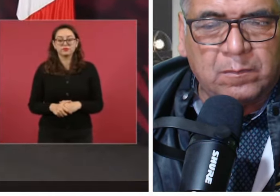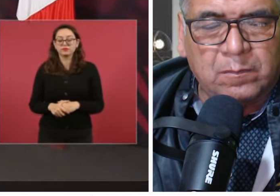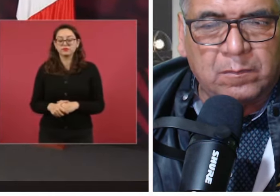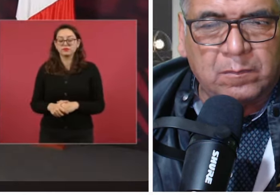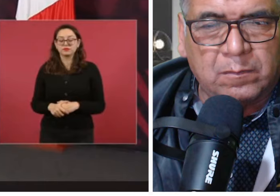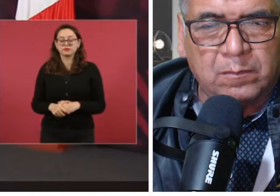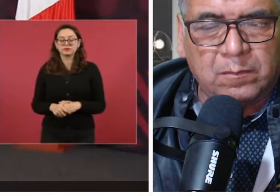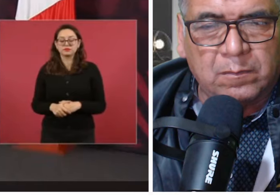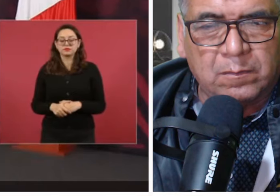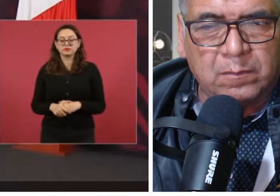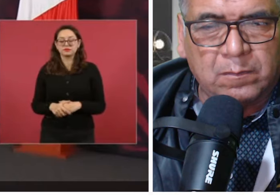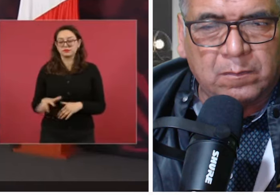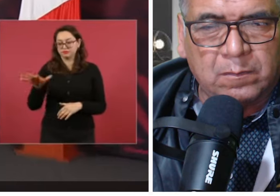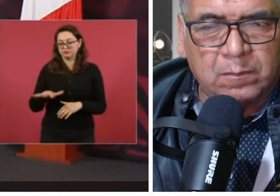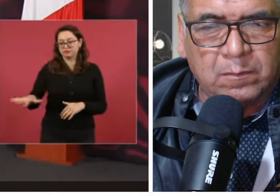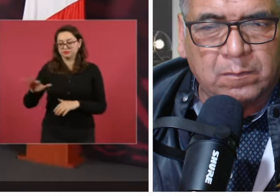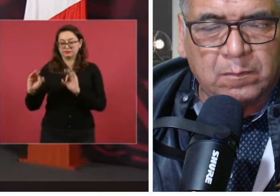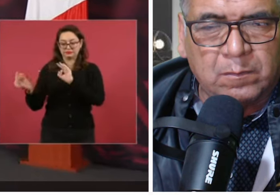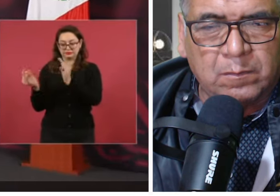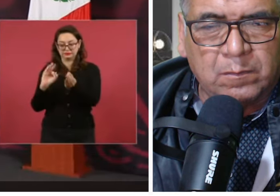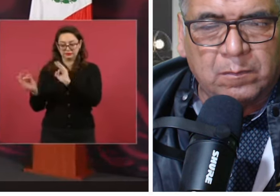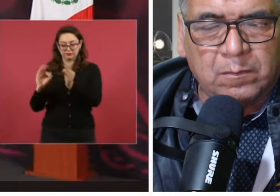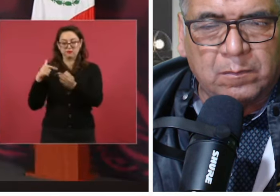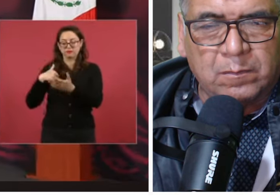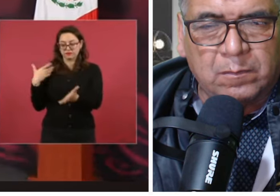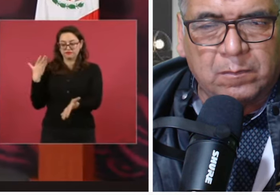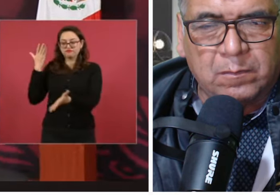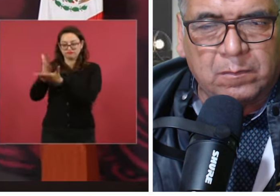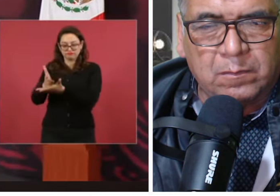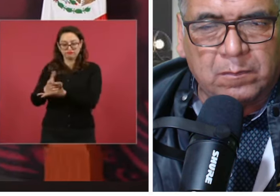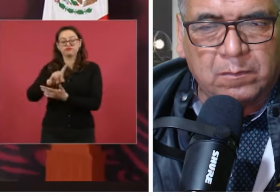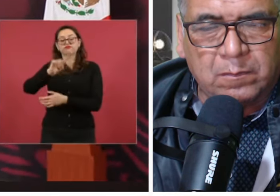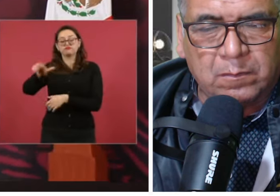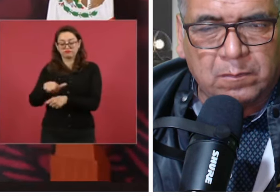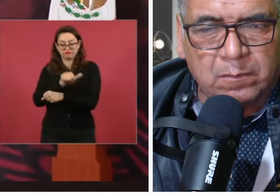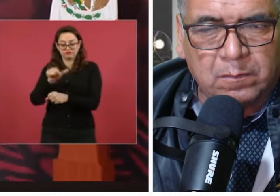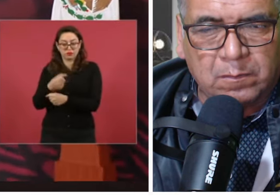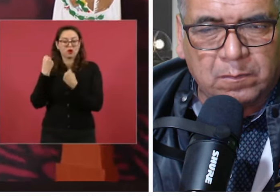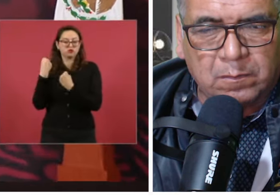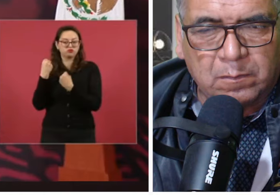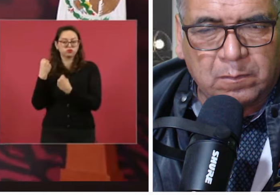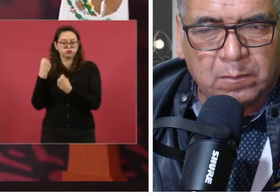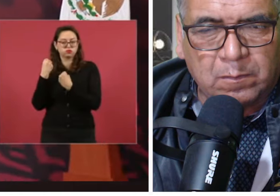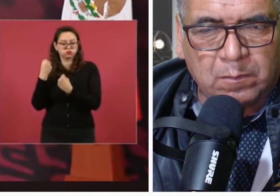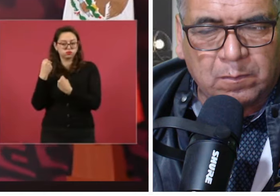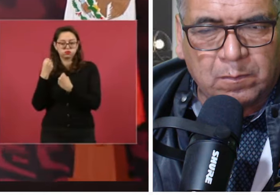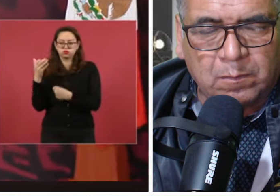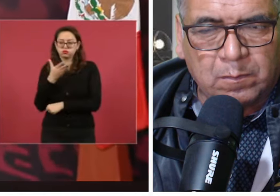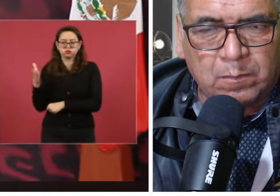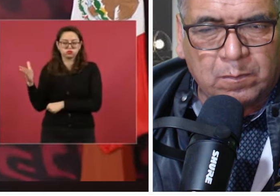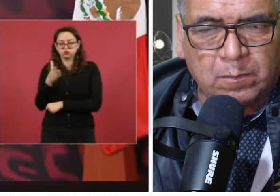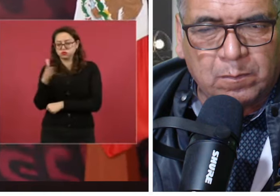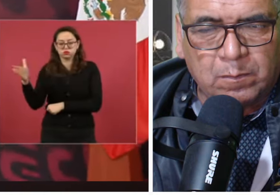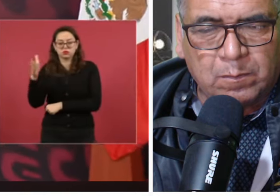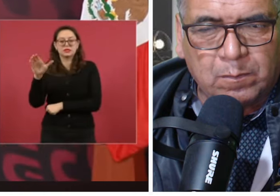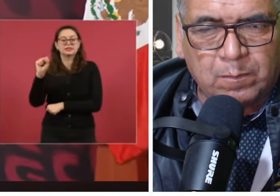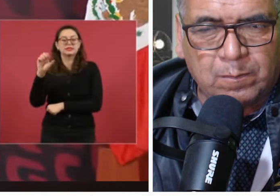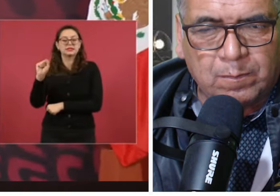Conguas, que es cerca de Espujil, y de ahí nos fuimos en carretera. Son como 60